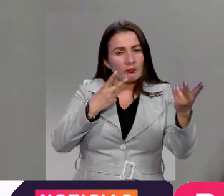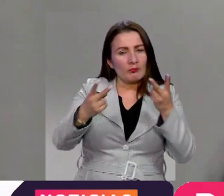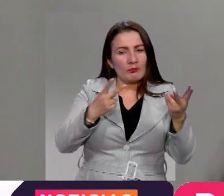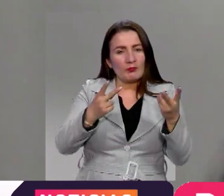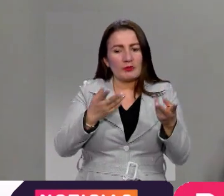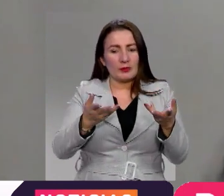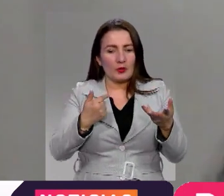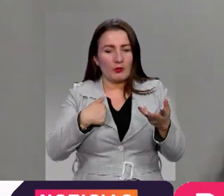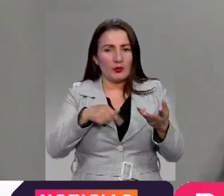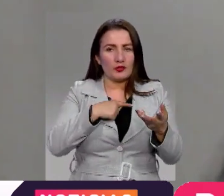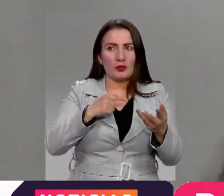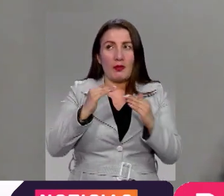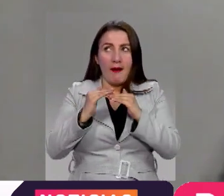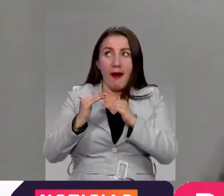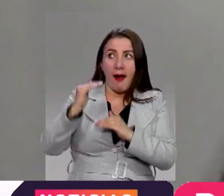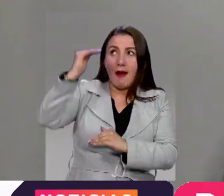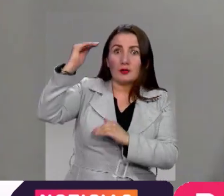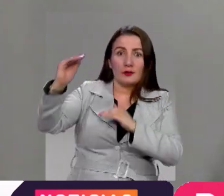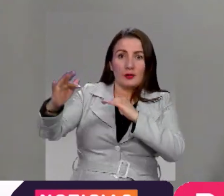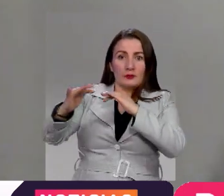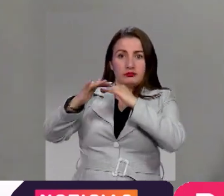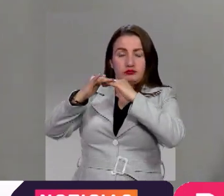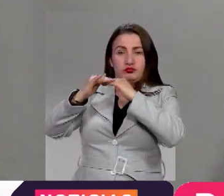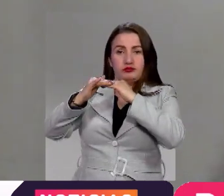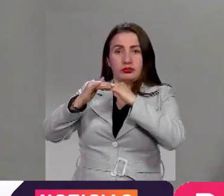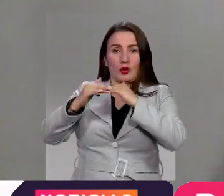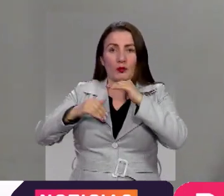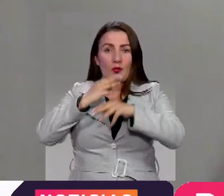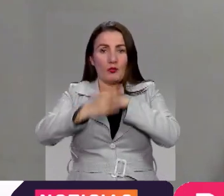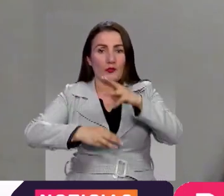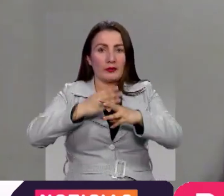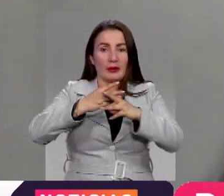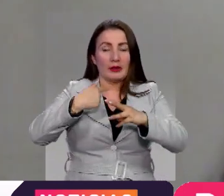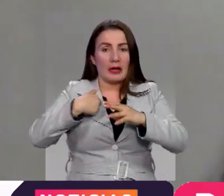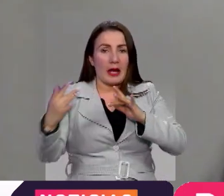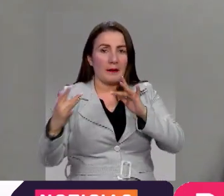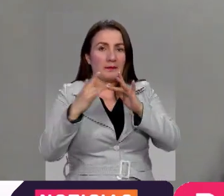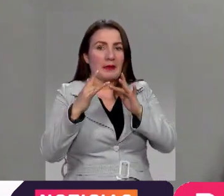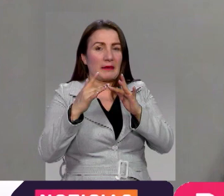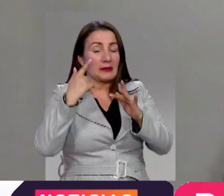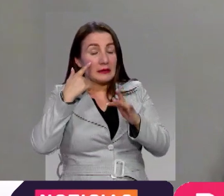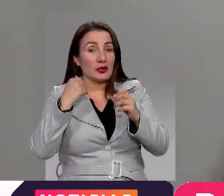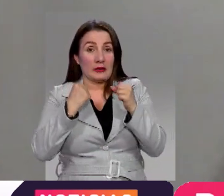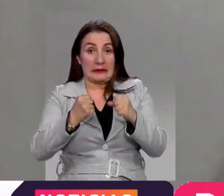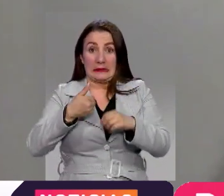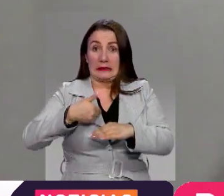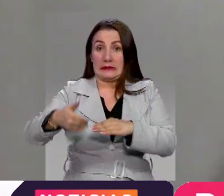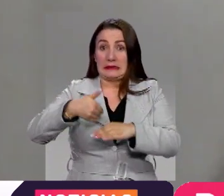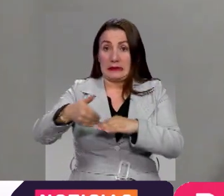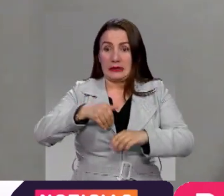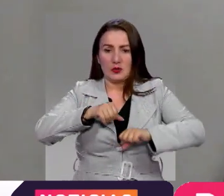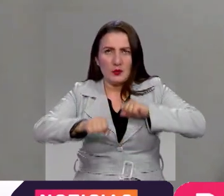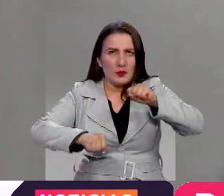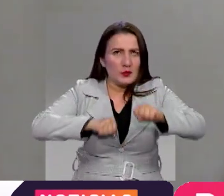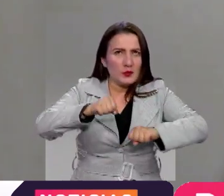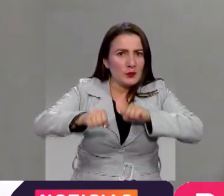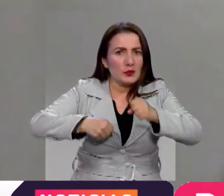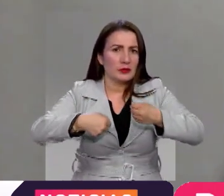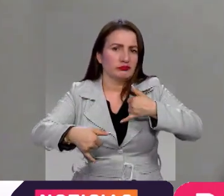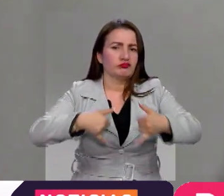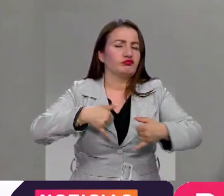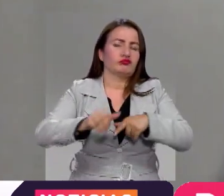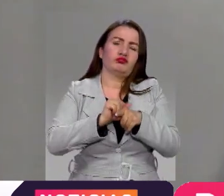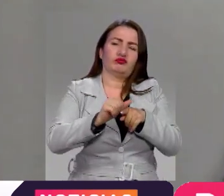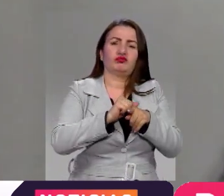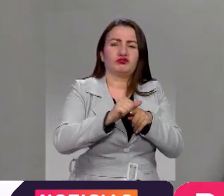tema de la altimetría que se va a hacer en el mundial. Va a ser bastante exigente, pero pues para eso nos hemos